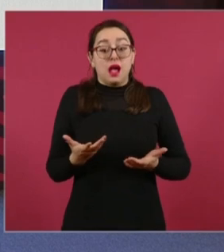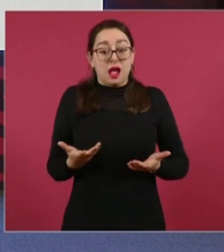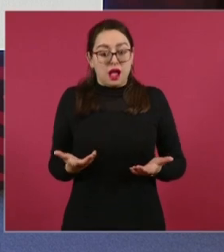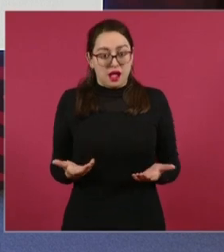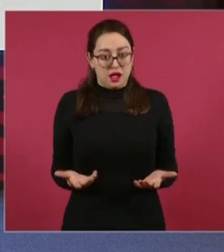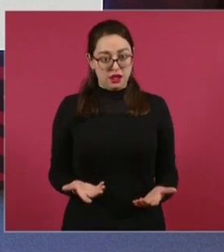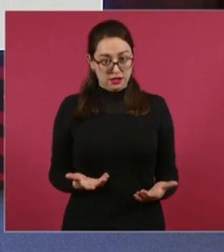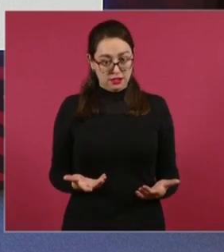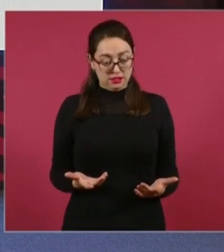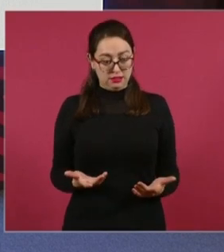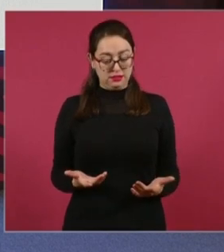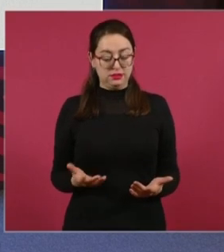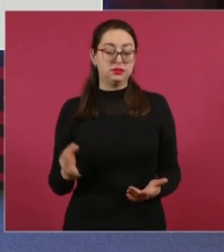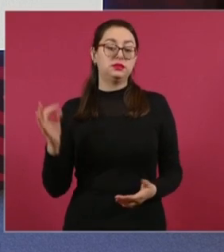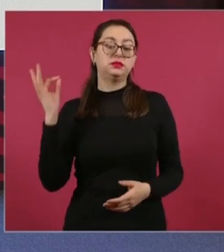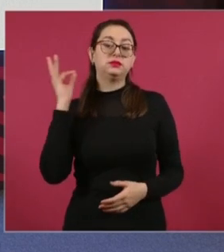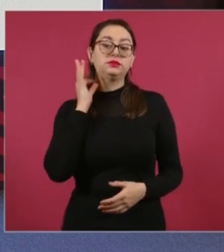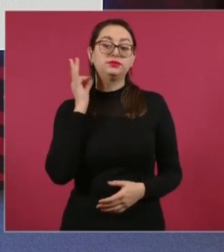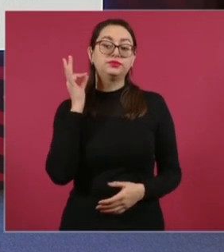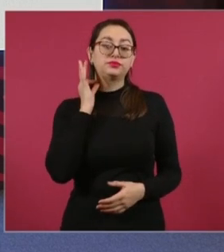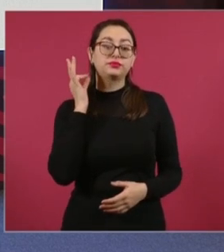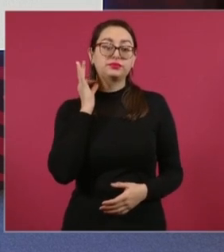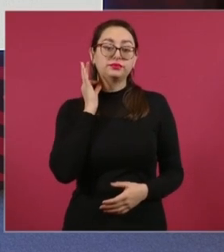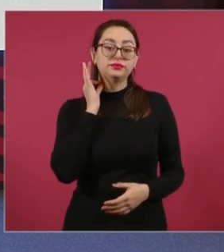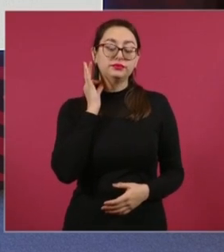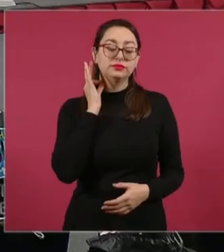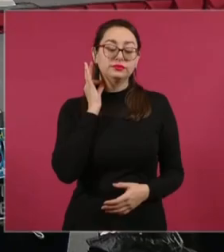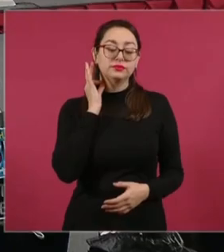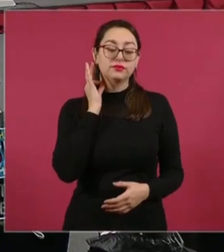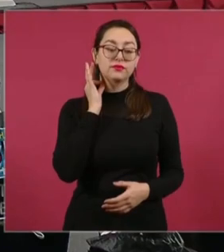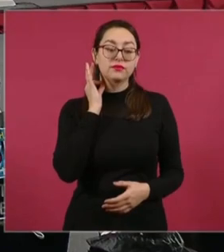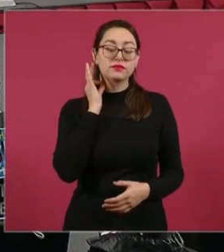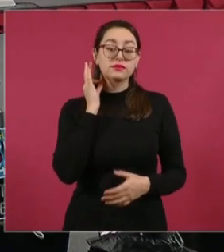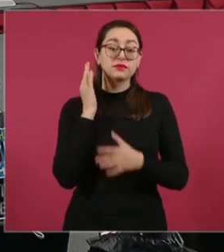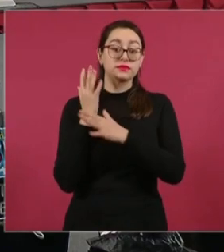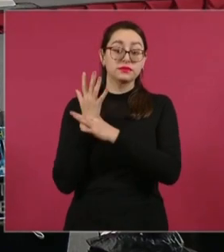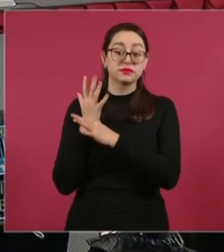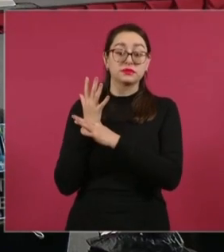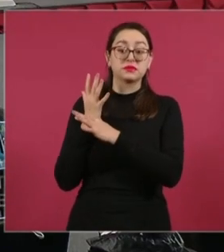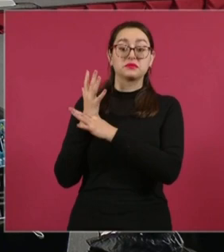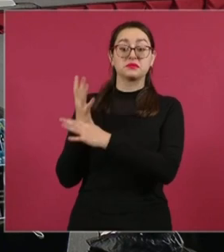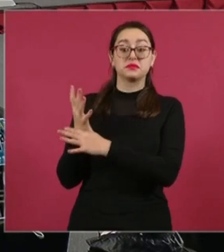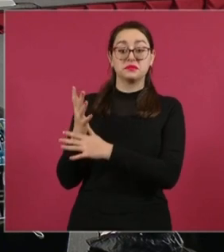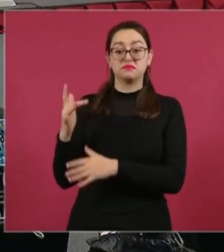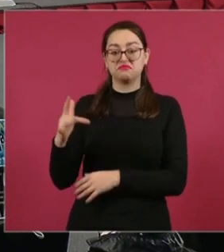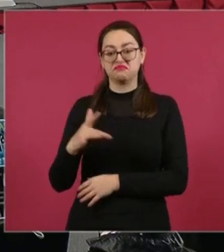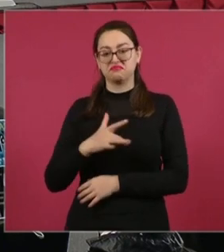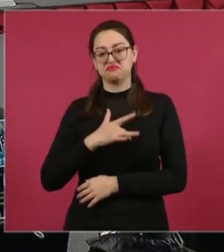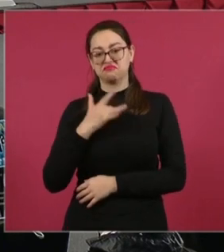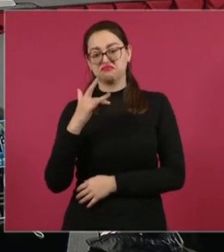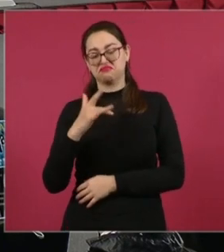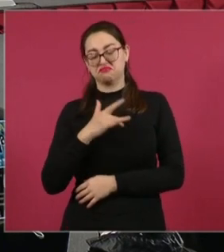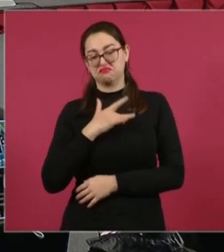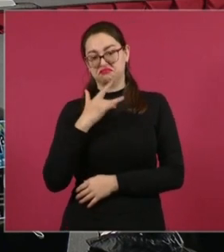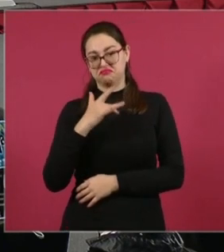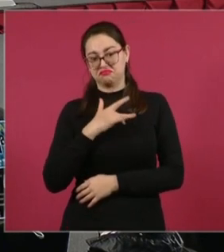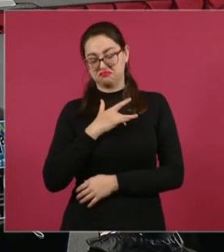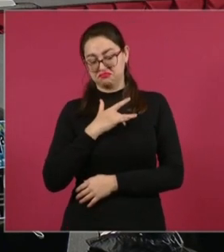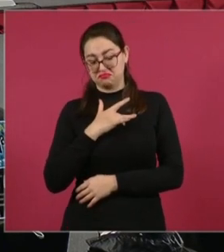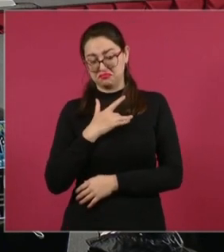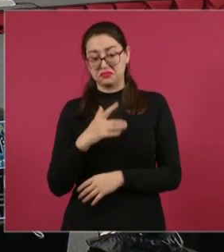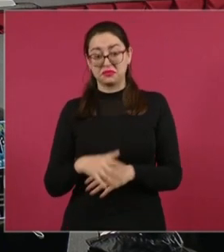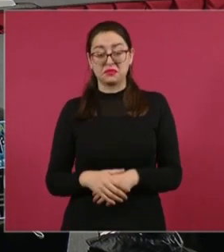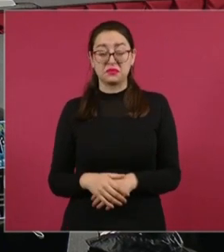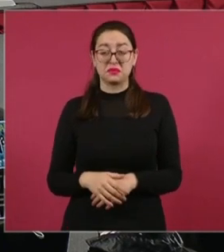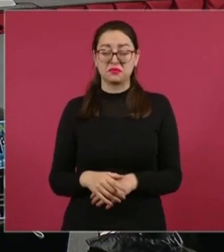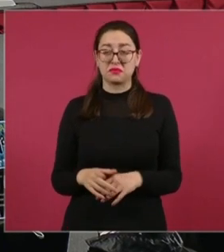dice el juez hace unos días, la fiscalía pretende atribuirle a un